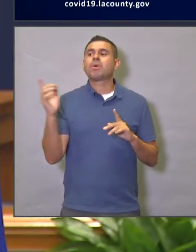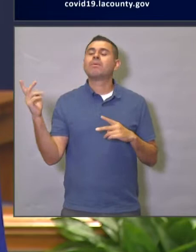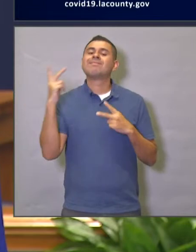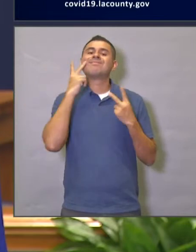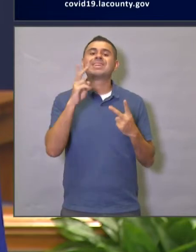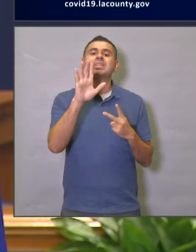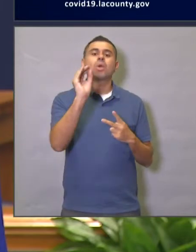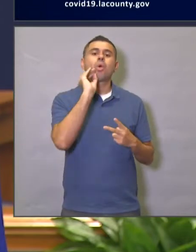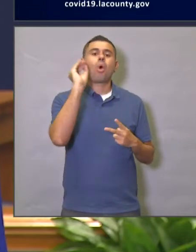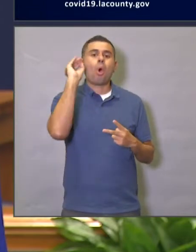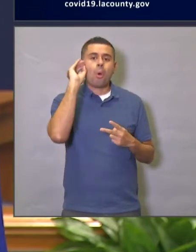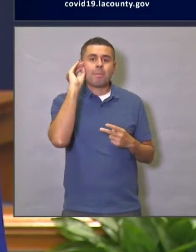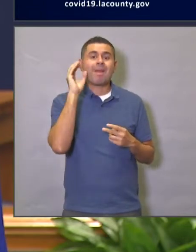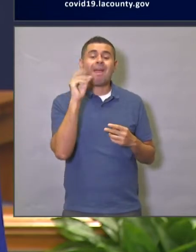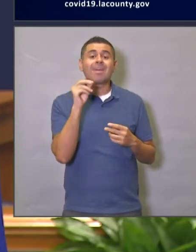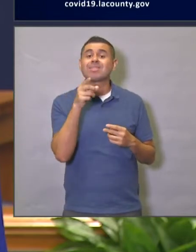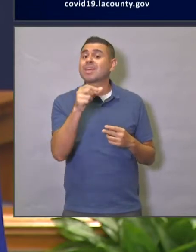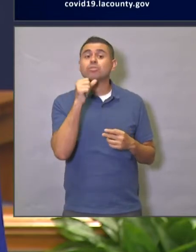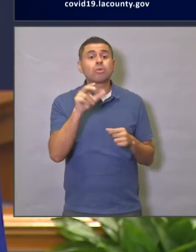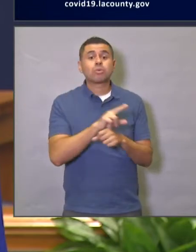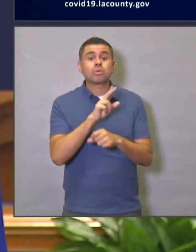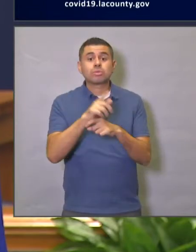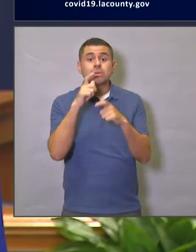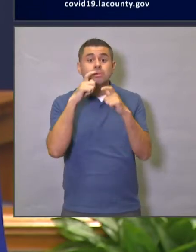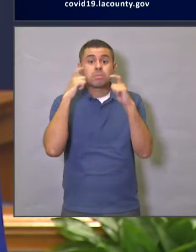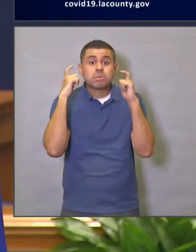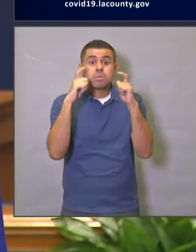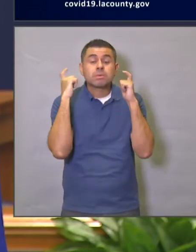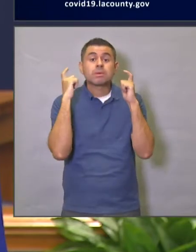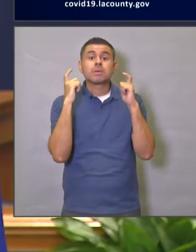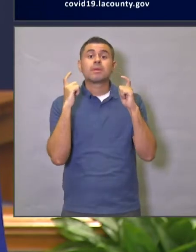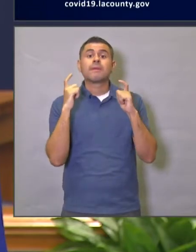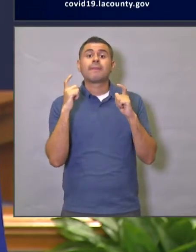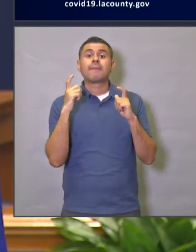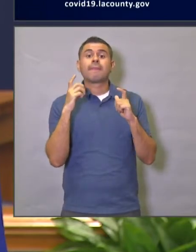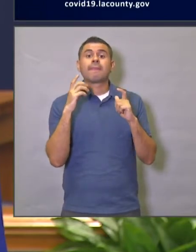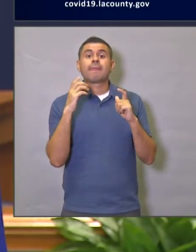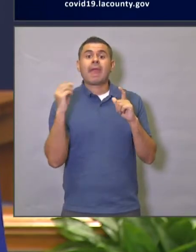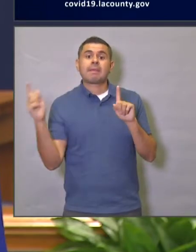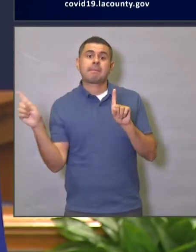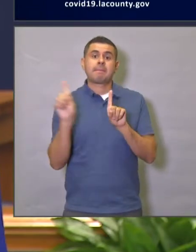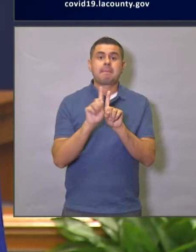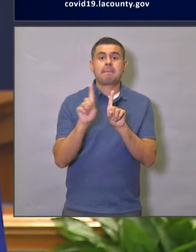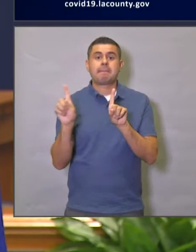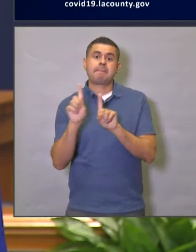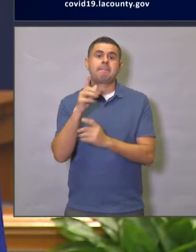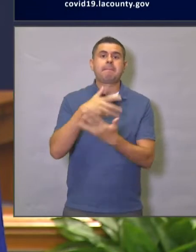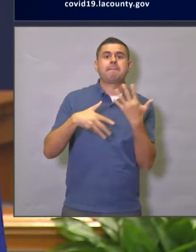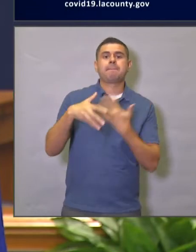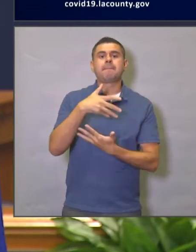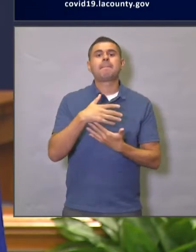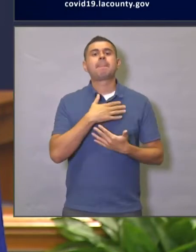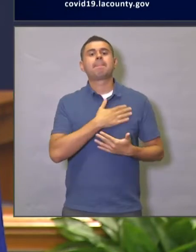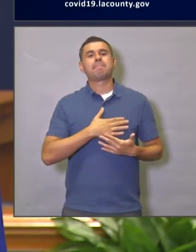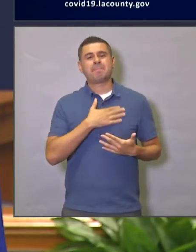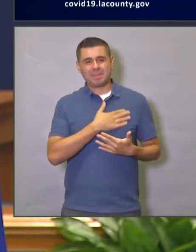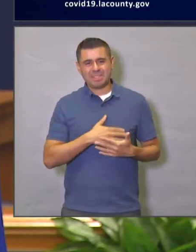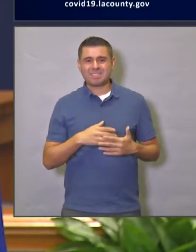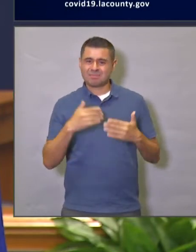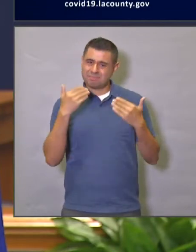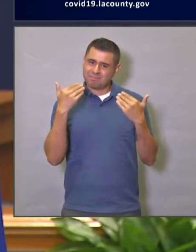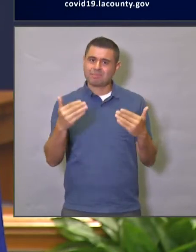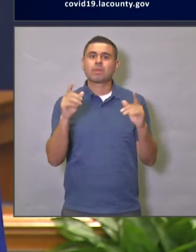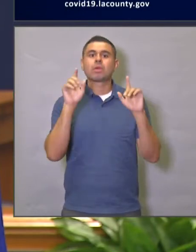hogar que no usaban cubiertas para la cara y no mantenían su distancia física, por favor, hágase la